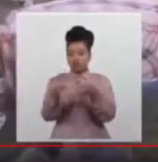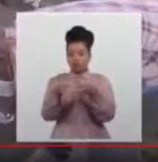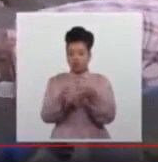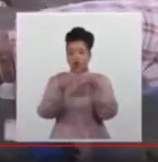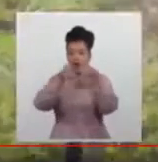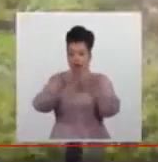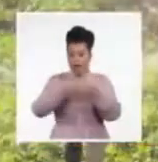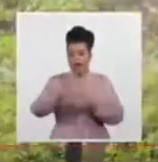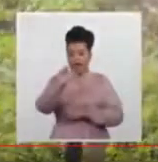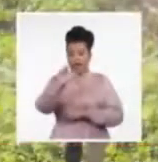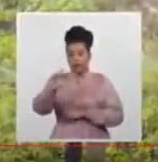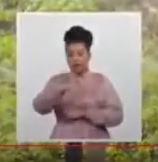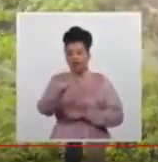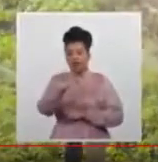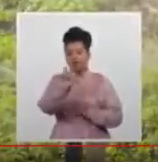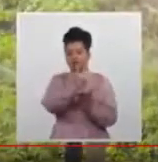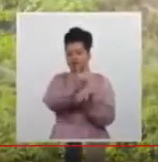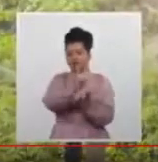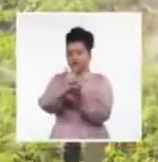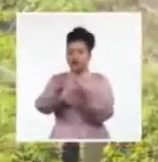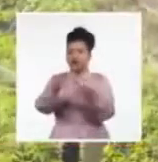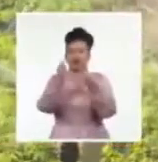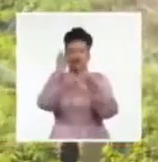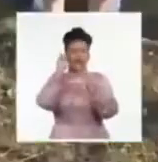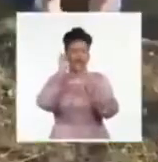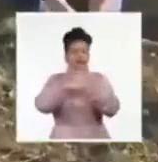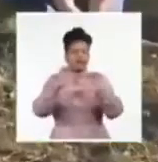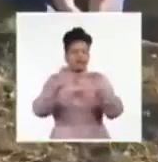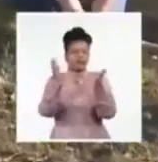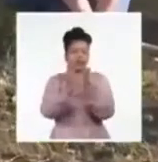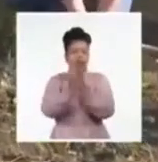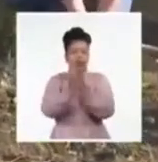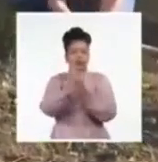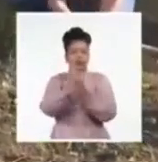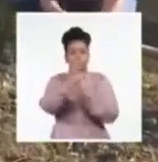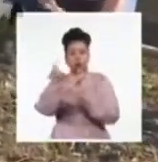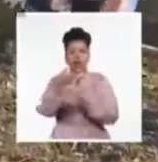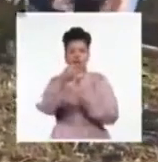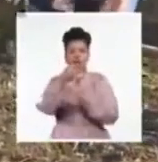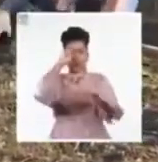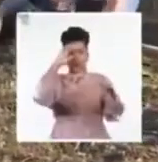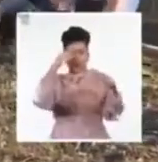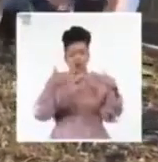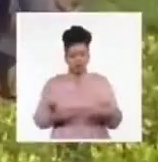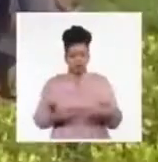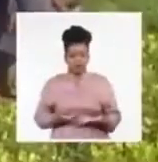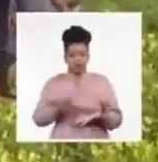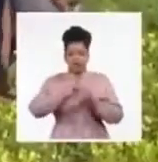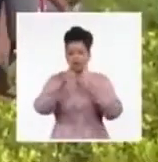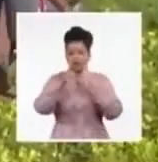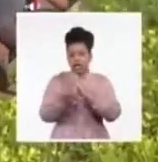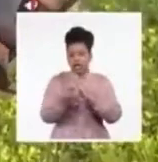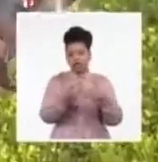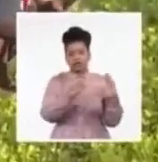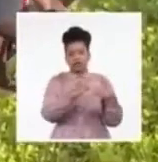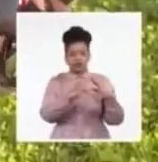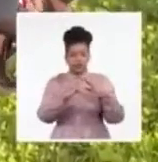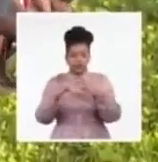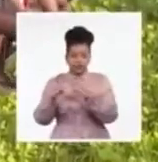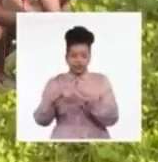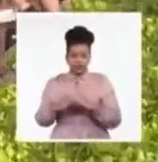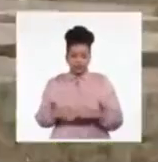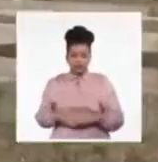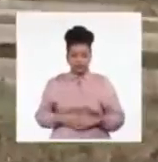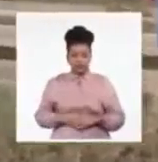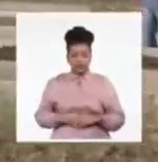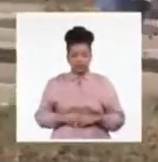Aramultina. un mensaje a tu progenitora desde aquí, desde Miami, de Boa Exiliado, ¿oíste? De gilipollas. O es una tipa bruta, además. Esta